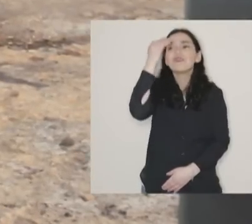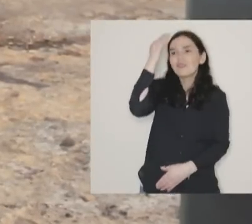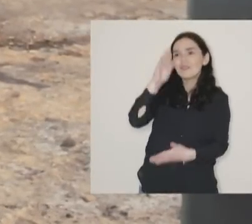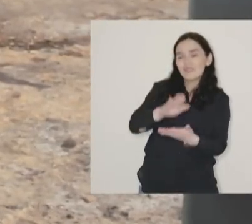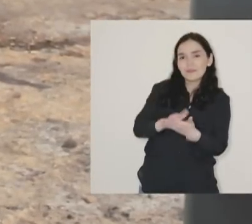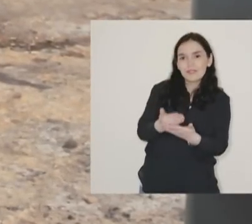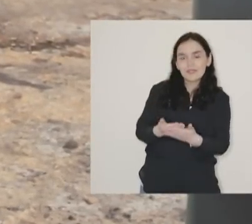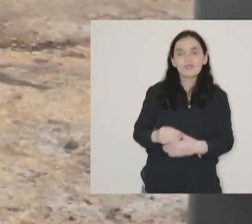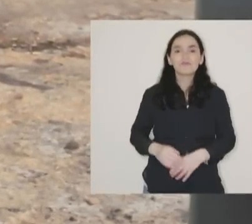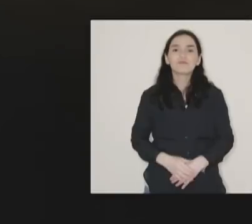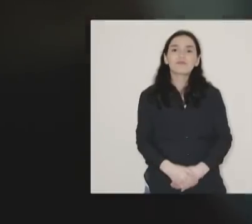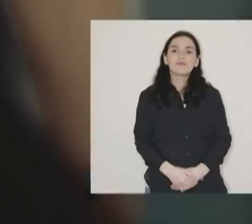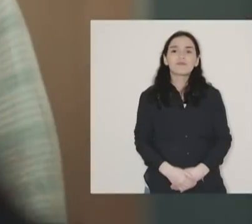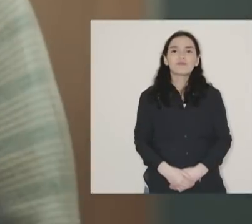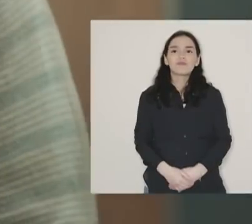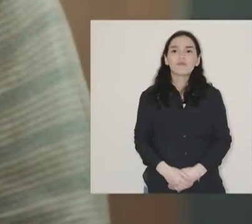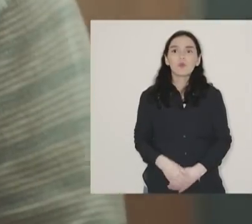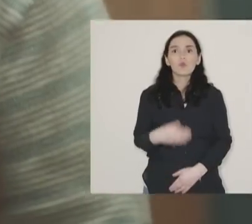Hola. Hola. ¿Cómo le va?